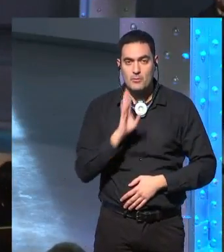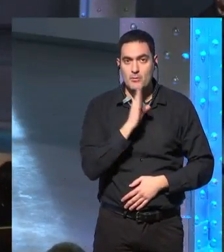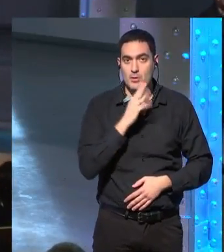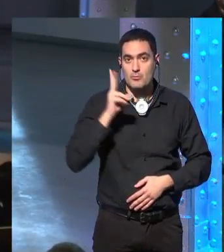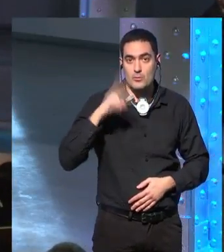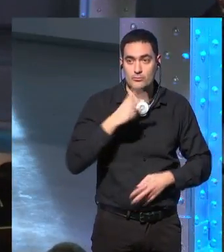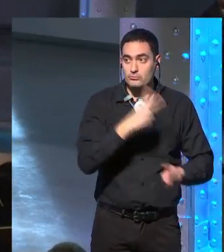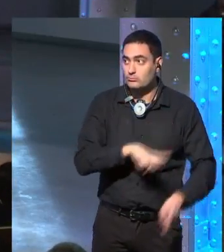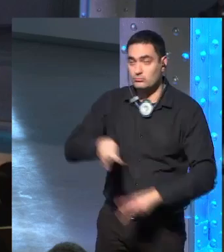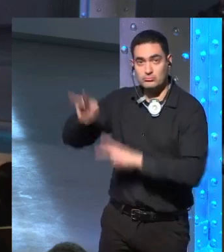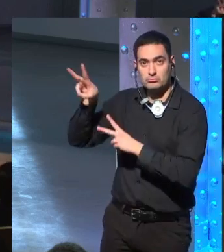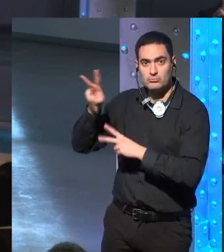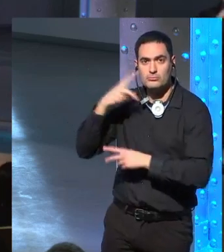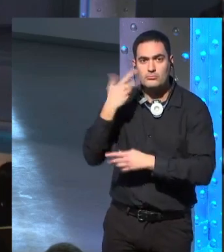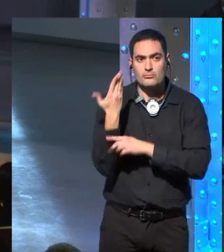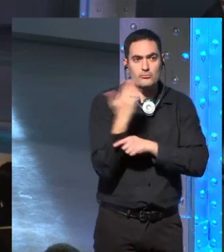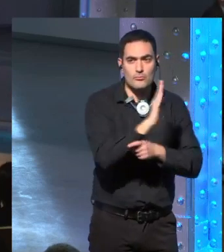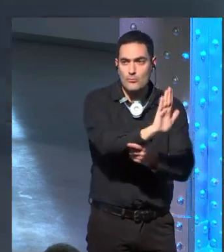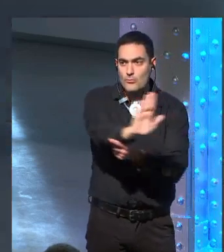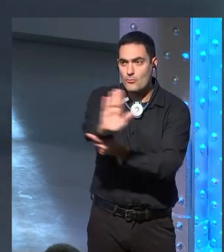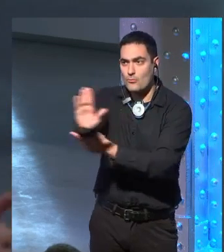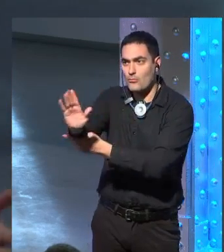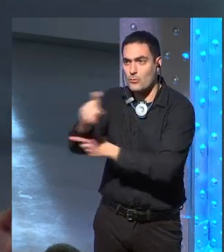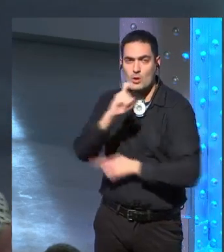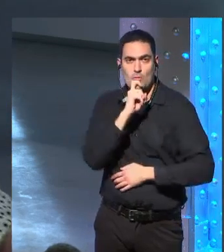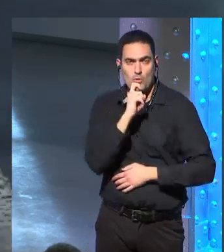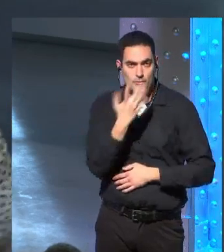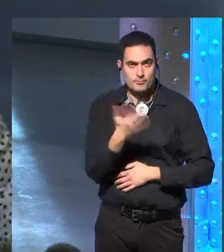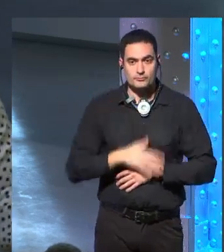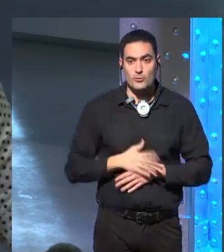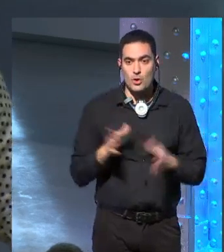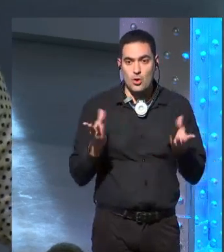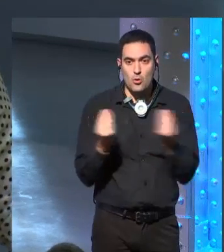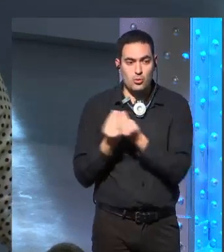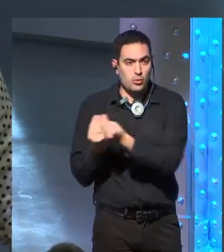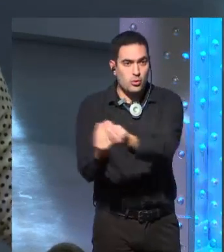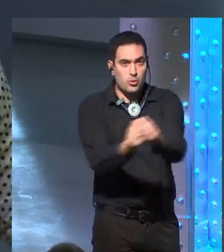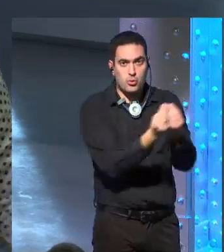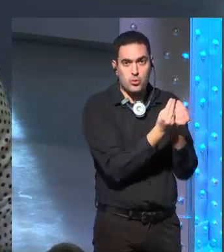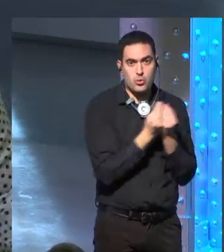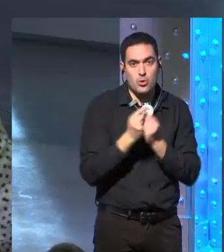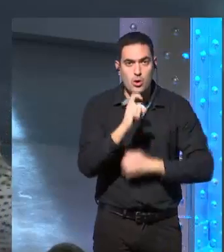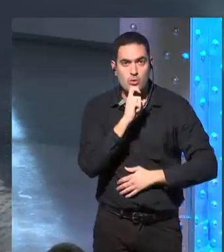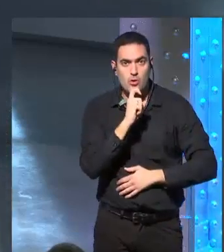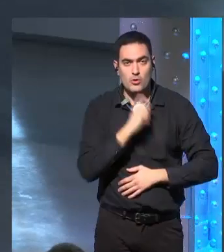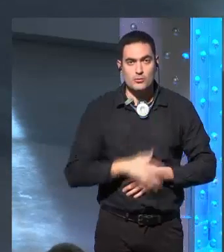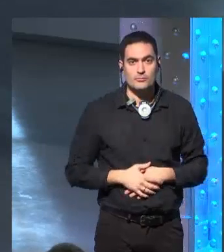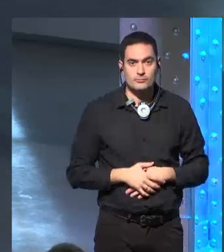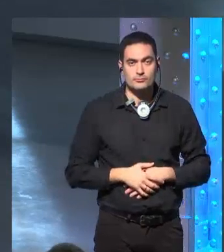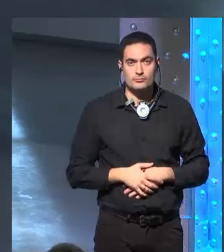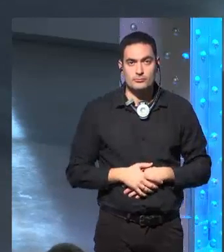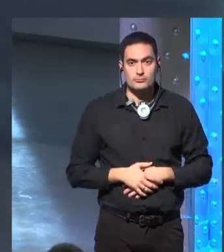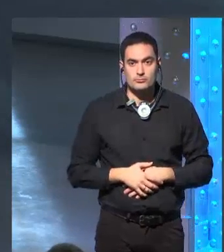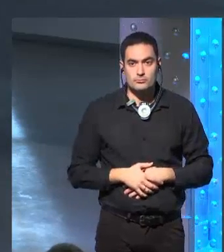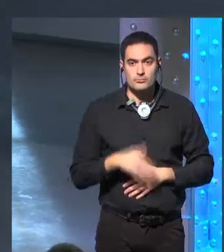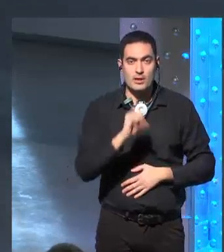diapositiva muestra cómo hemos ido aprendiendo juntos todo el camino. Cuando